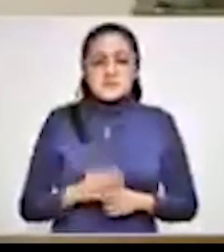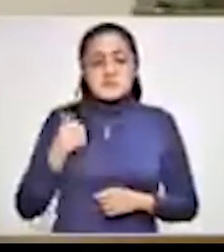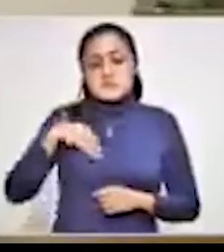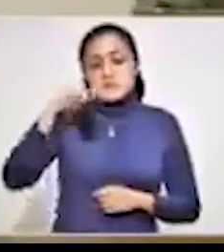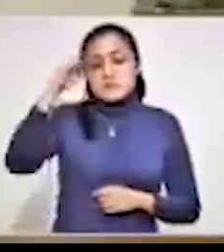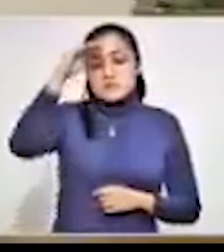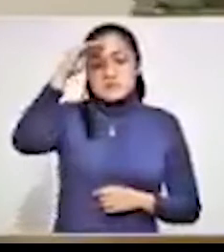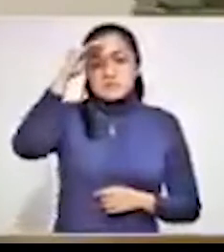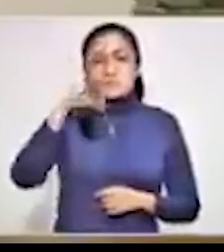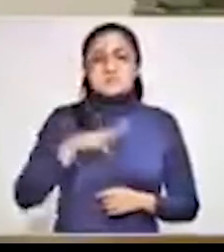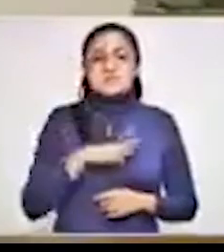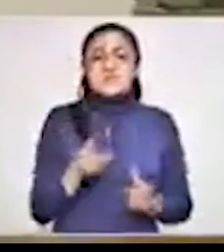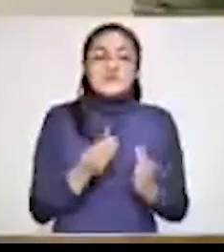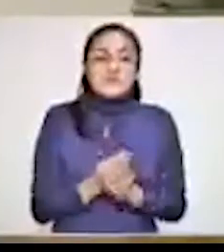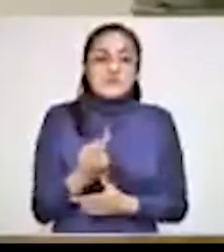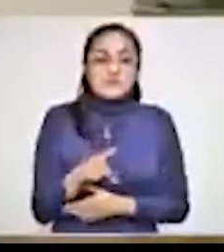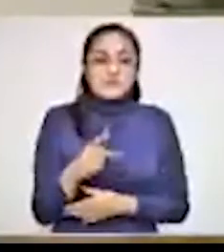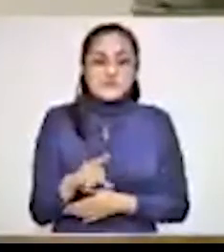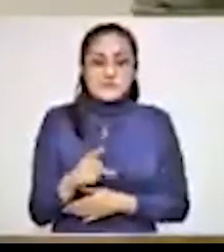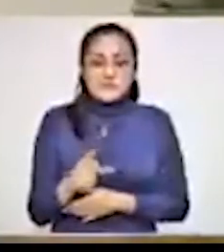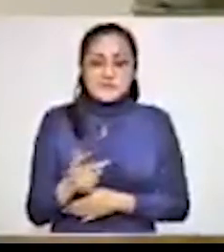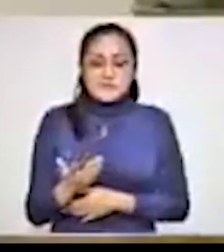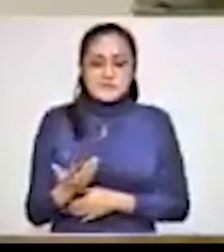que asuntos de